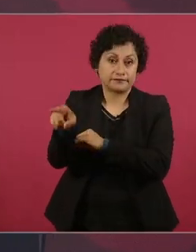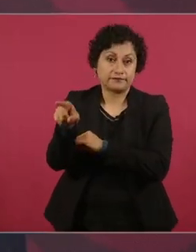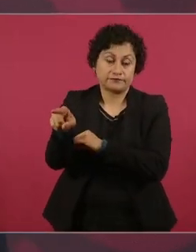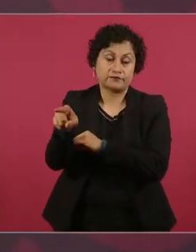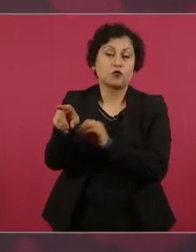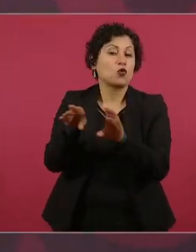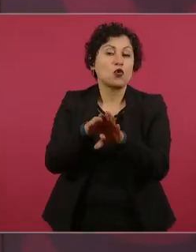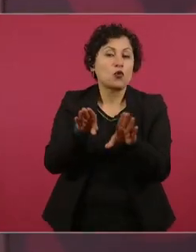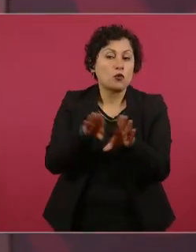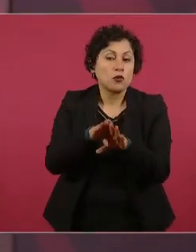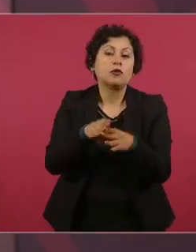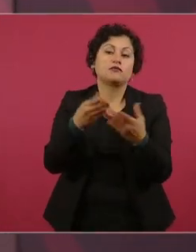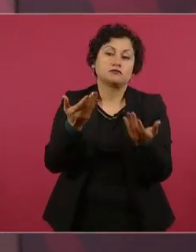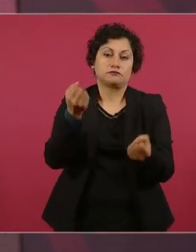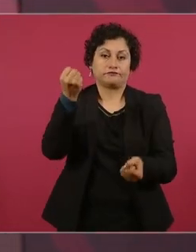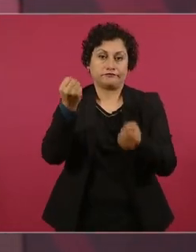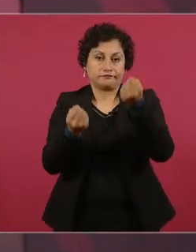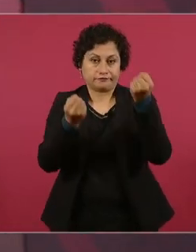tierra o avión.